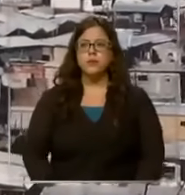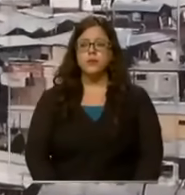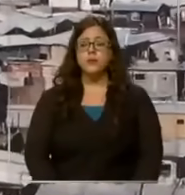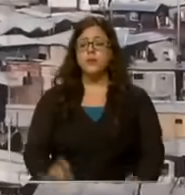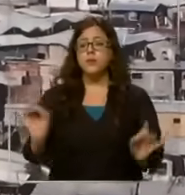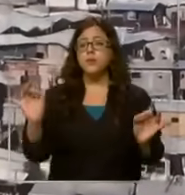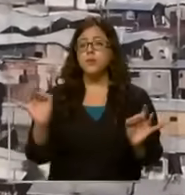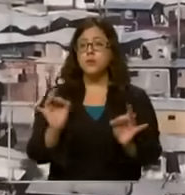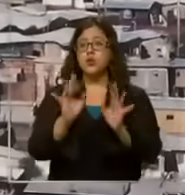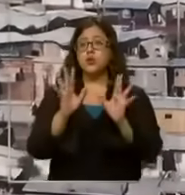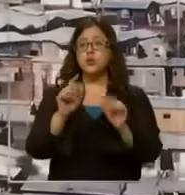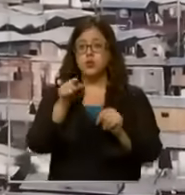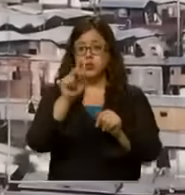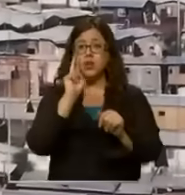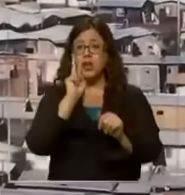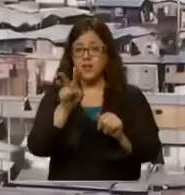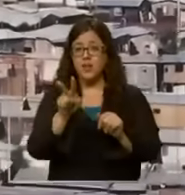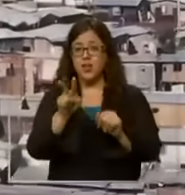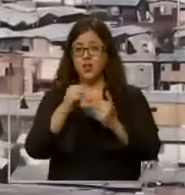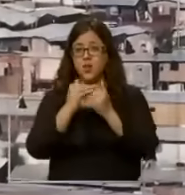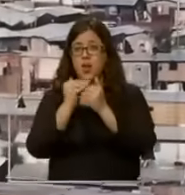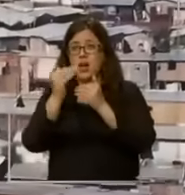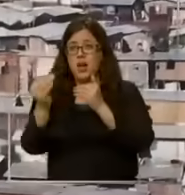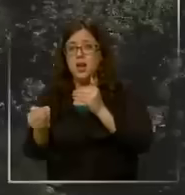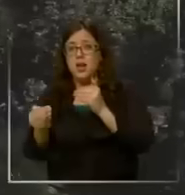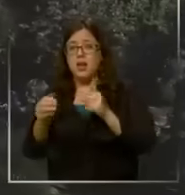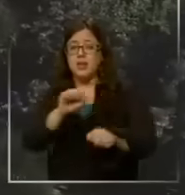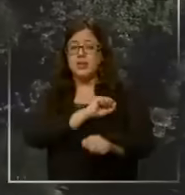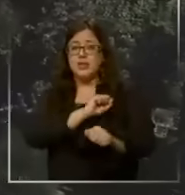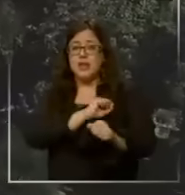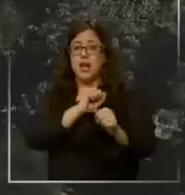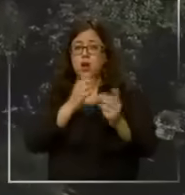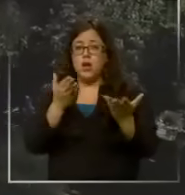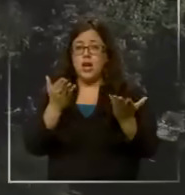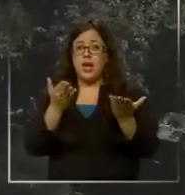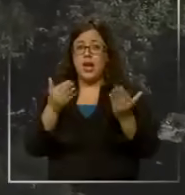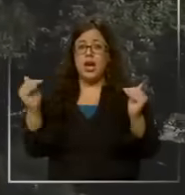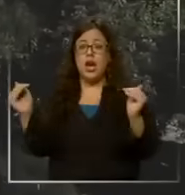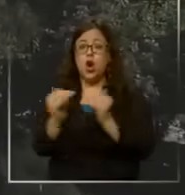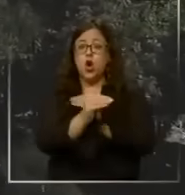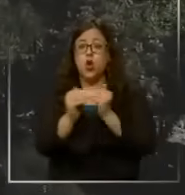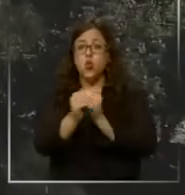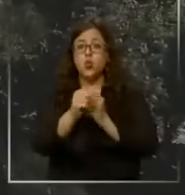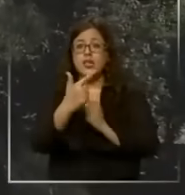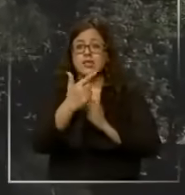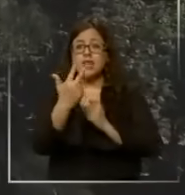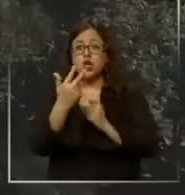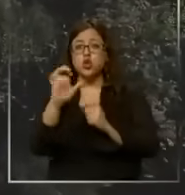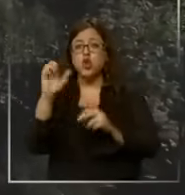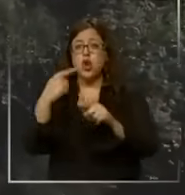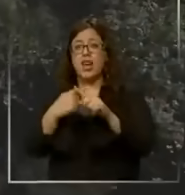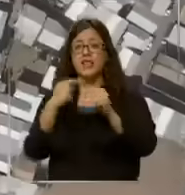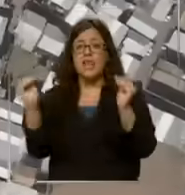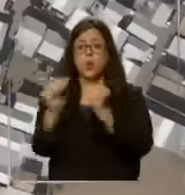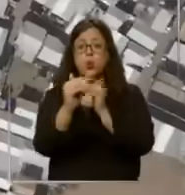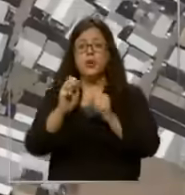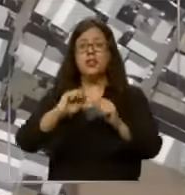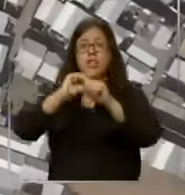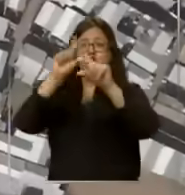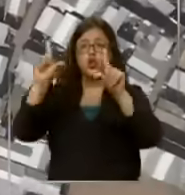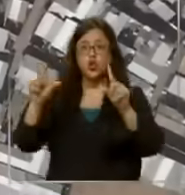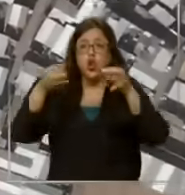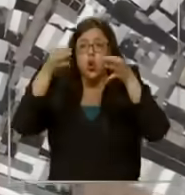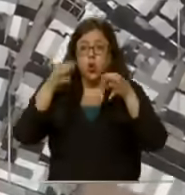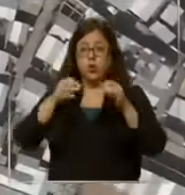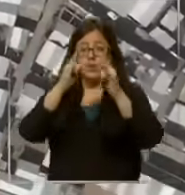Quizás más de alguna vez la ha visto a la salida de Santiago por la Ruta 78, la ex autopista del Sol. Es el límite de un campamento